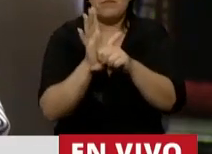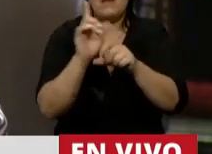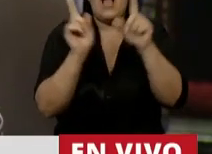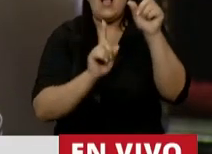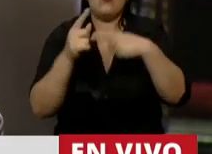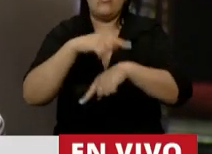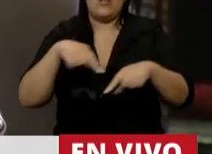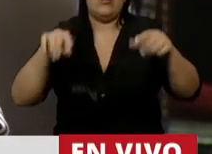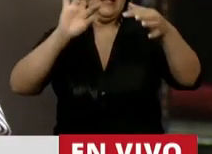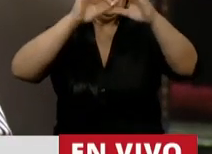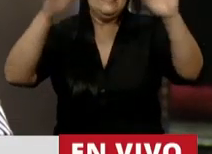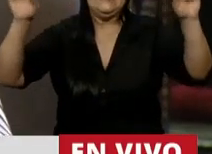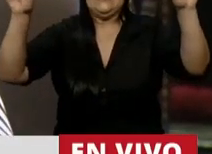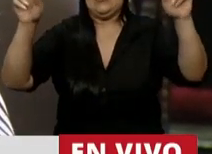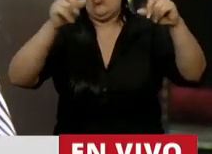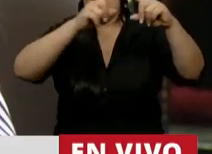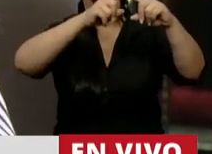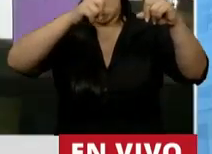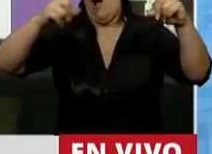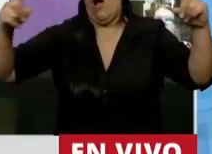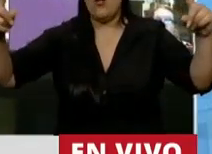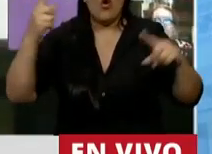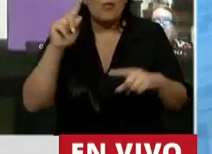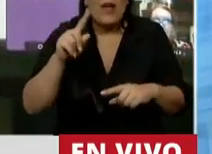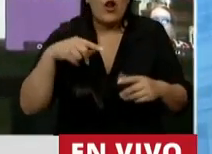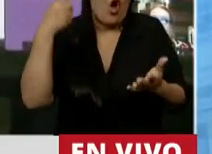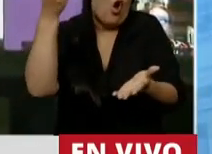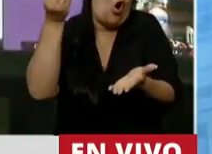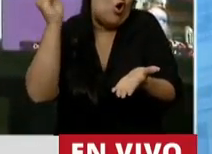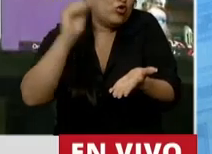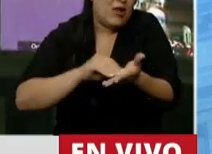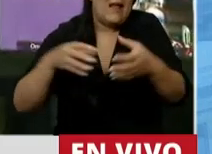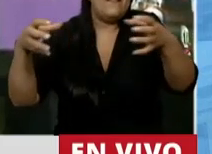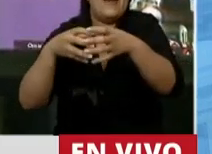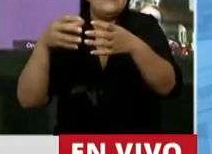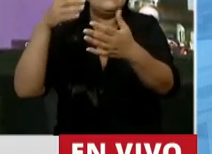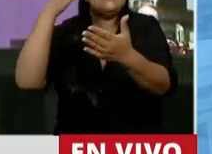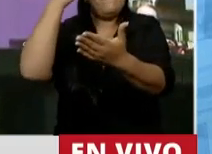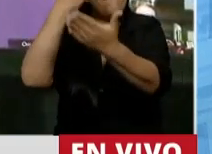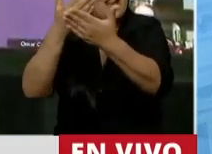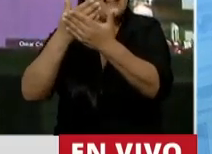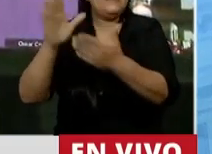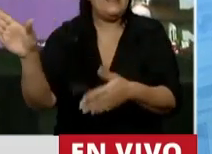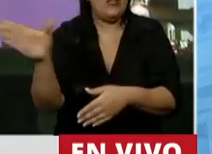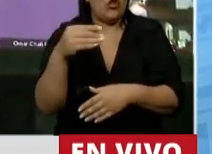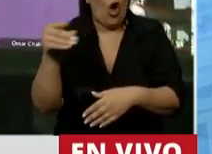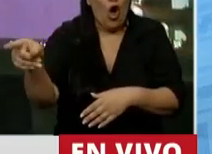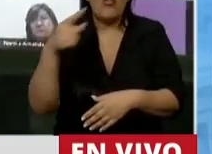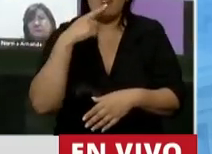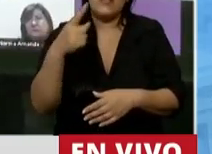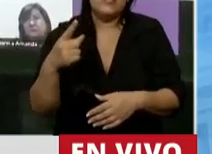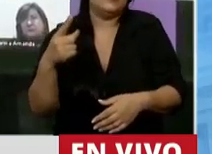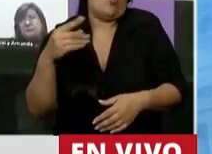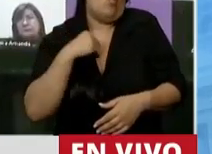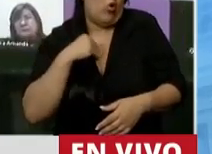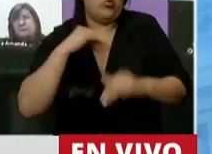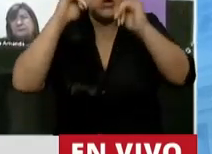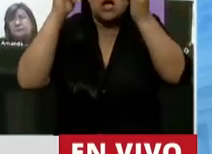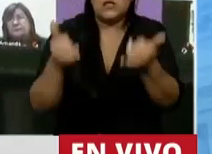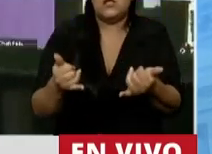con semejante título, ¿no? En primer lugar, que una vez más el Frente de Todos nos trae una propuesta disfrazada de buenas intenciones